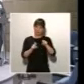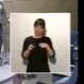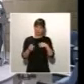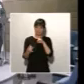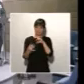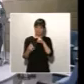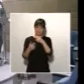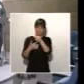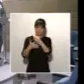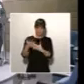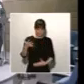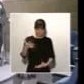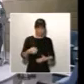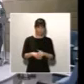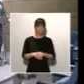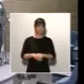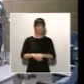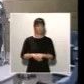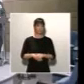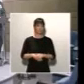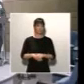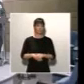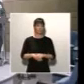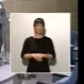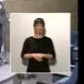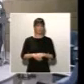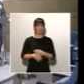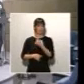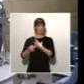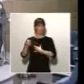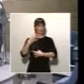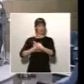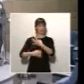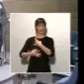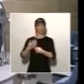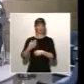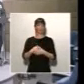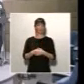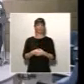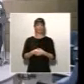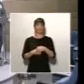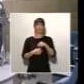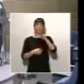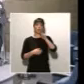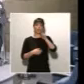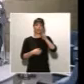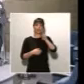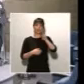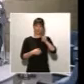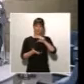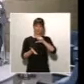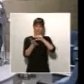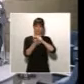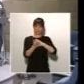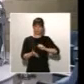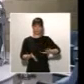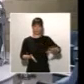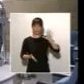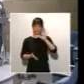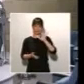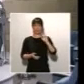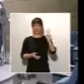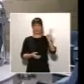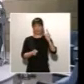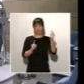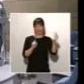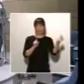Hasta ahora mismo nos llegan varias. Se ha trasladado un grupo de agentes de la UPR de diferentes ciudades de España, entre ellas Valladolid, para Algeciras, para